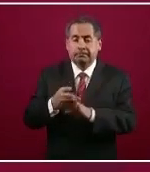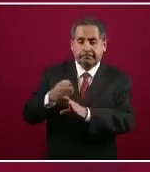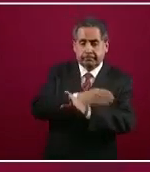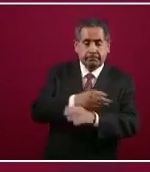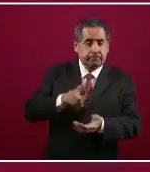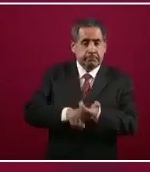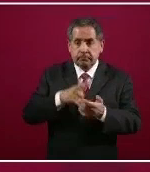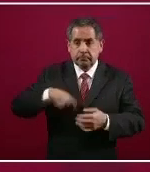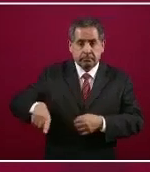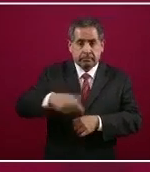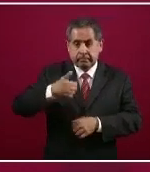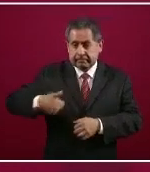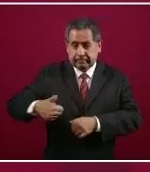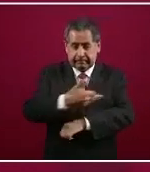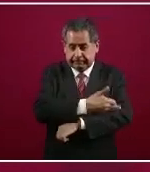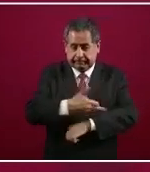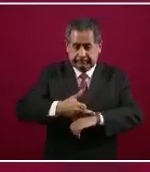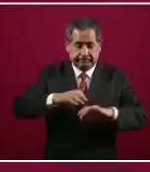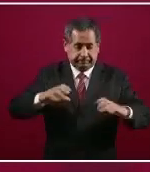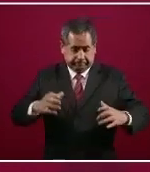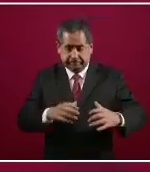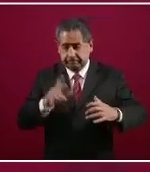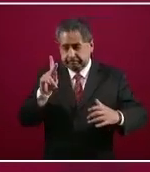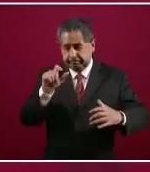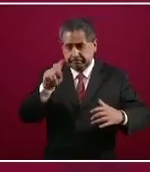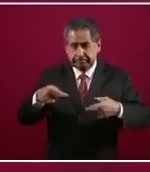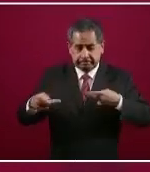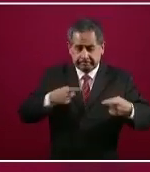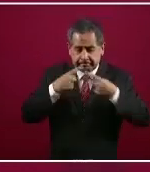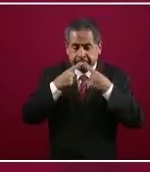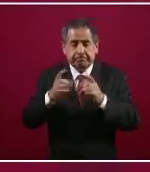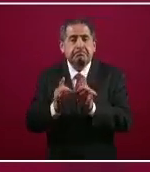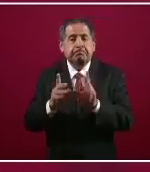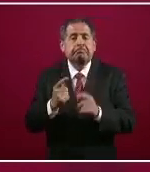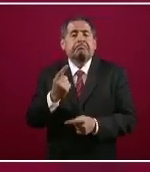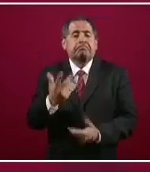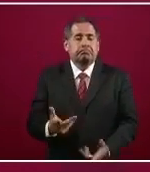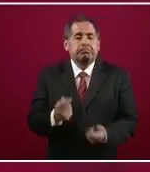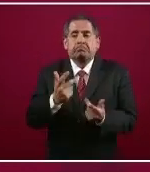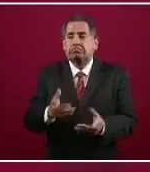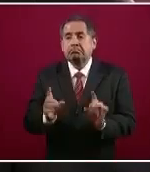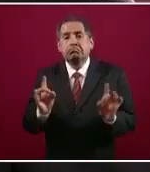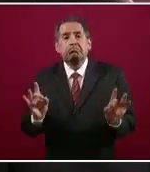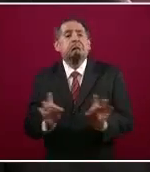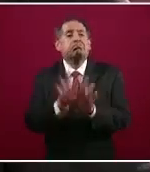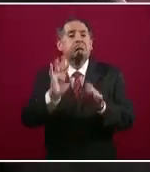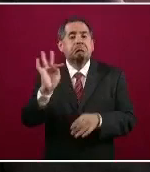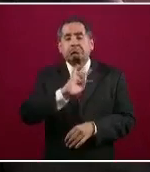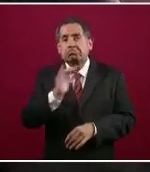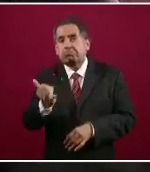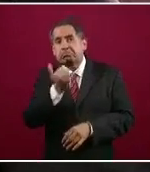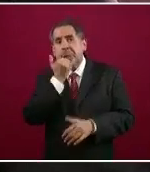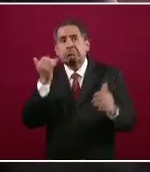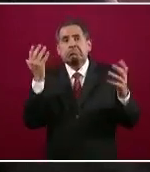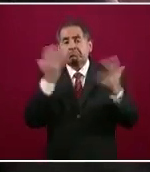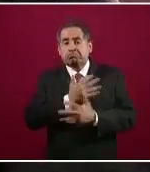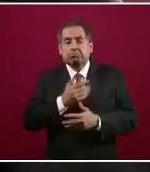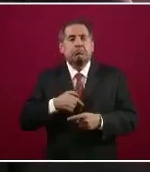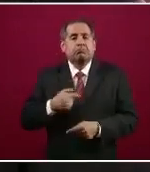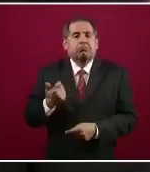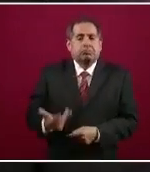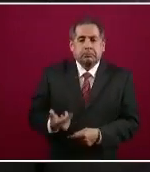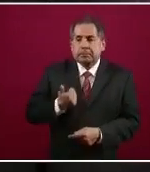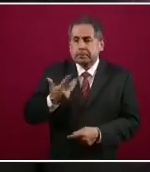civil, sentarnos a la mesa, discutir con la familia, en el trabajo y en la escuela cuál es el riesgo y cómo tendría yo que